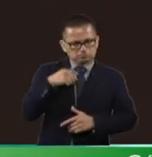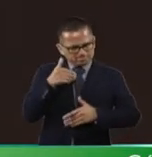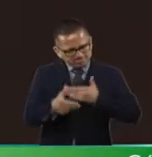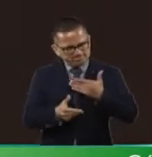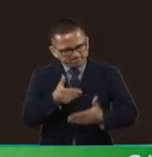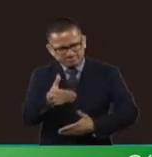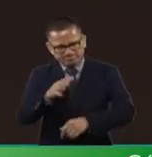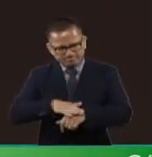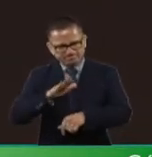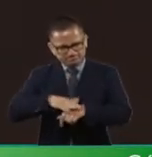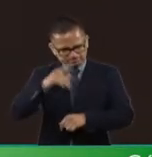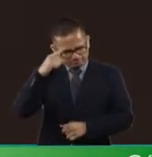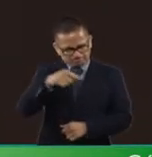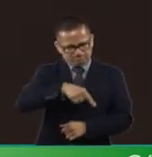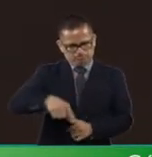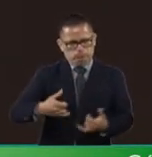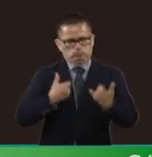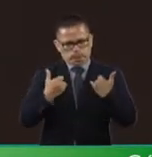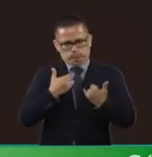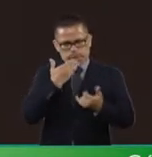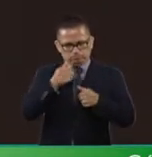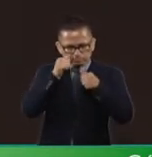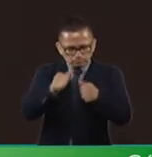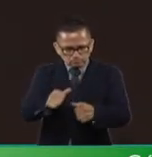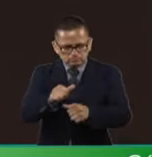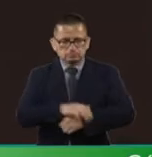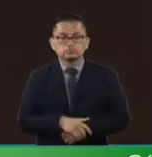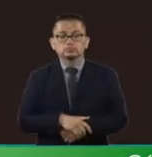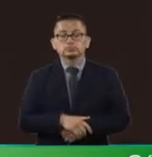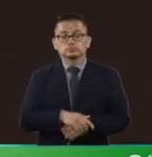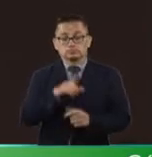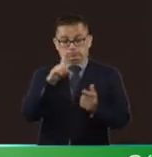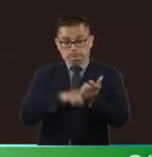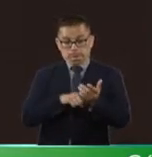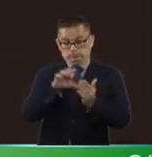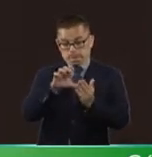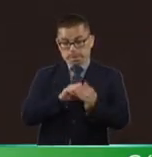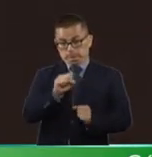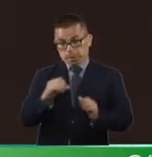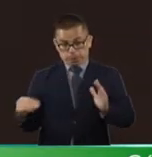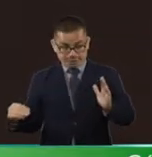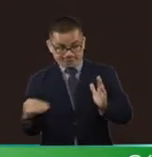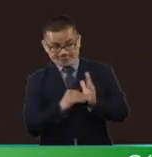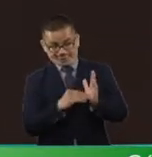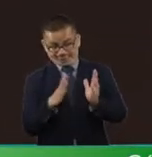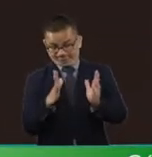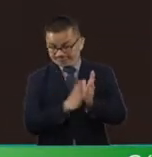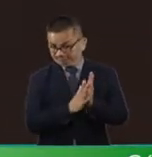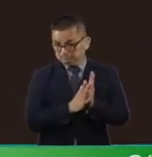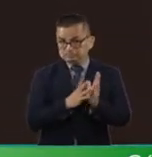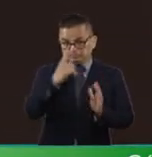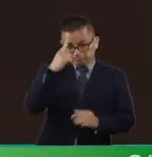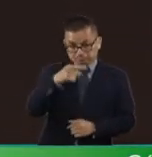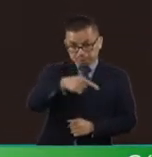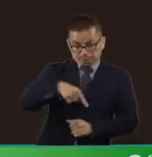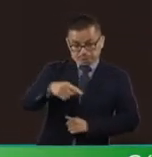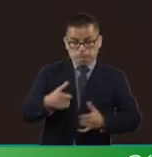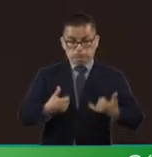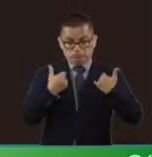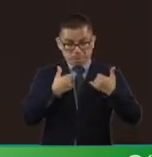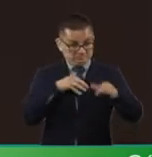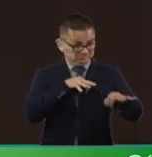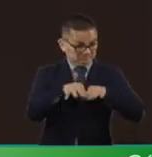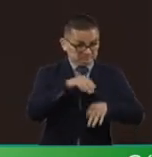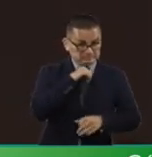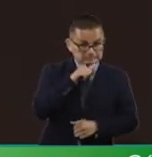para saldar parte de esta deuda. La elevación a rango constitucional del apoyo económico a jóvenes en desocupación